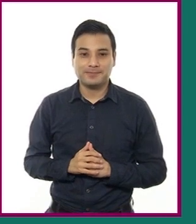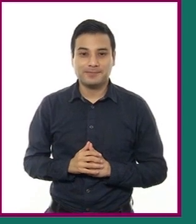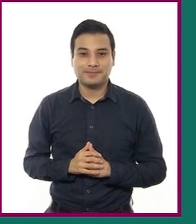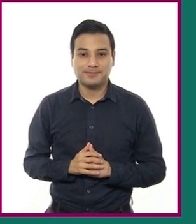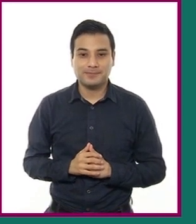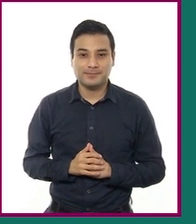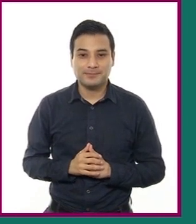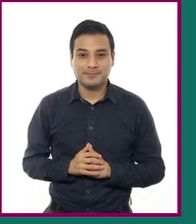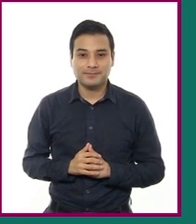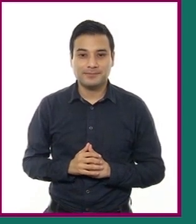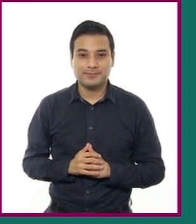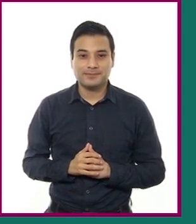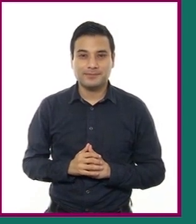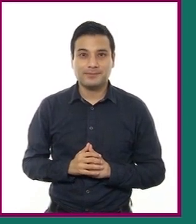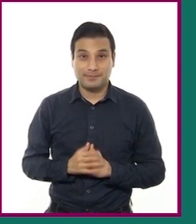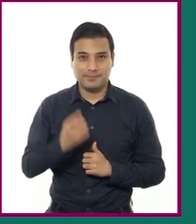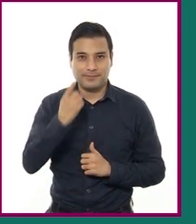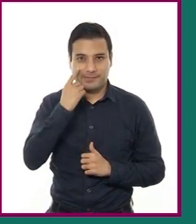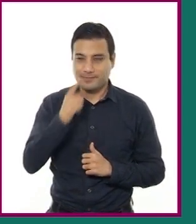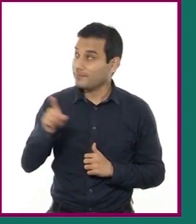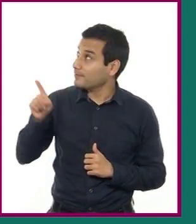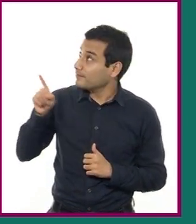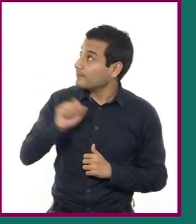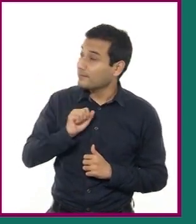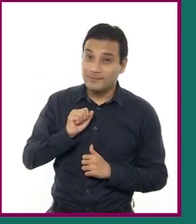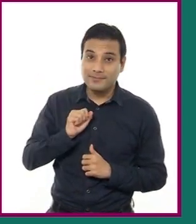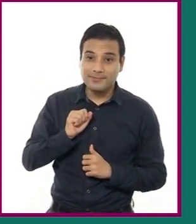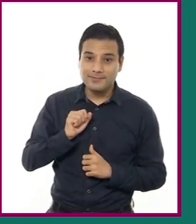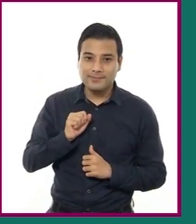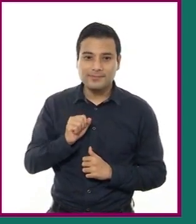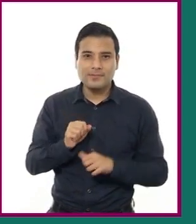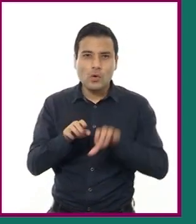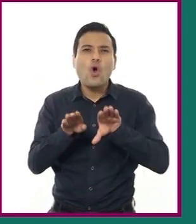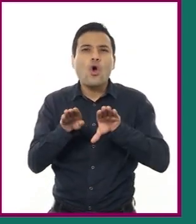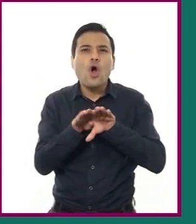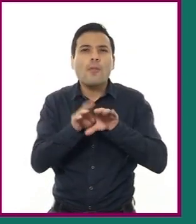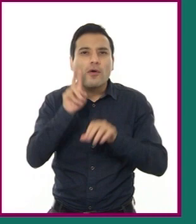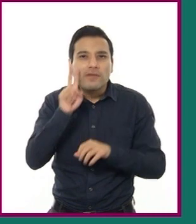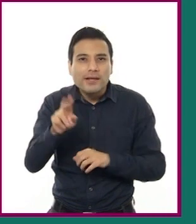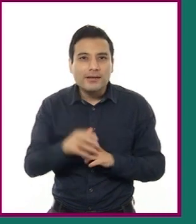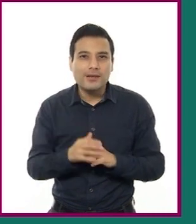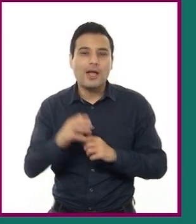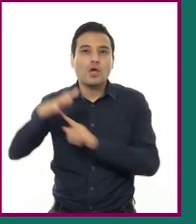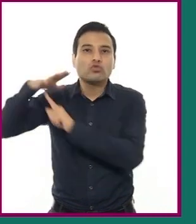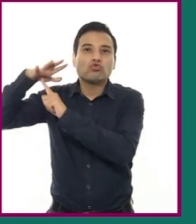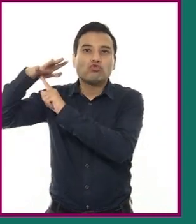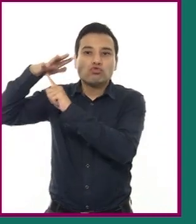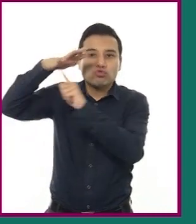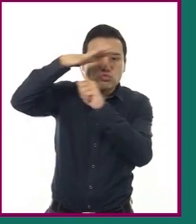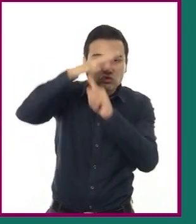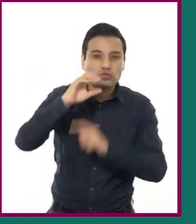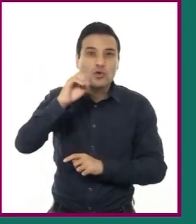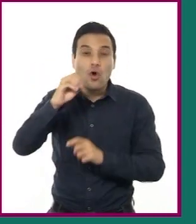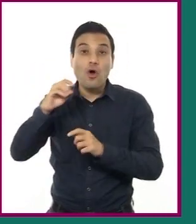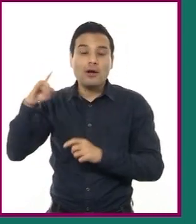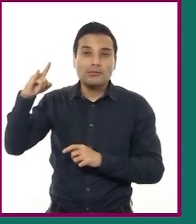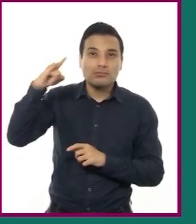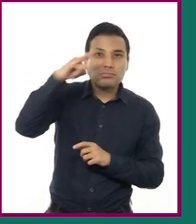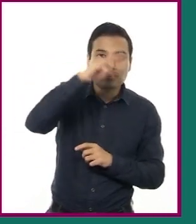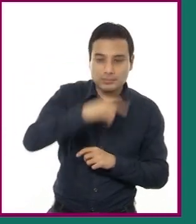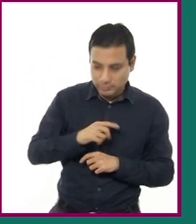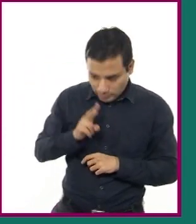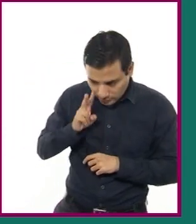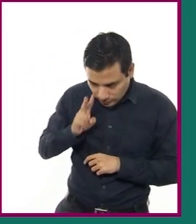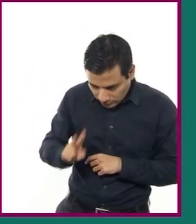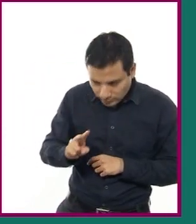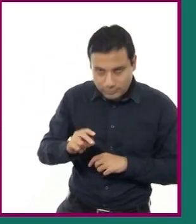más común es que las glorias se observen desde el aire, por encima de la nube o rocío de agua que dispersa la